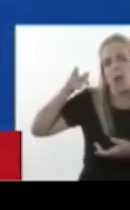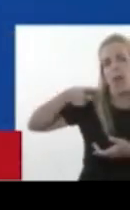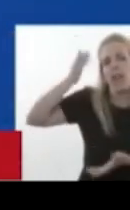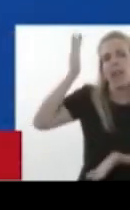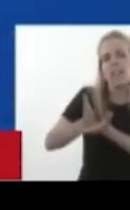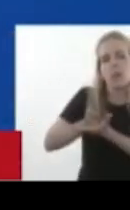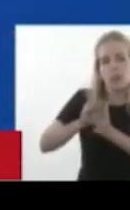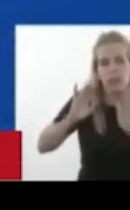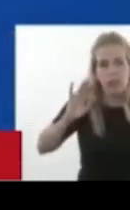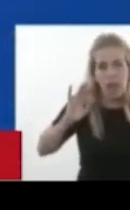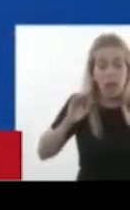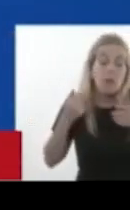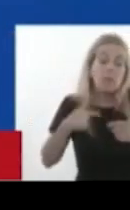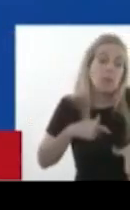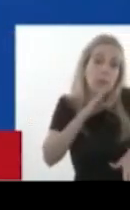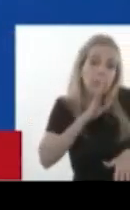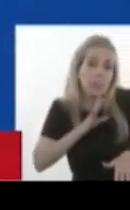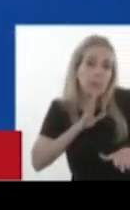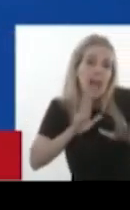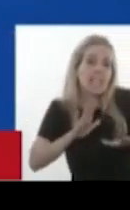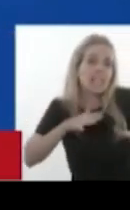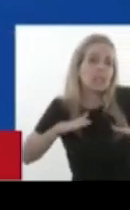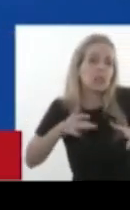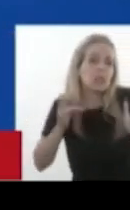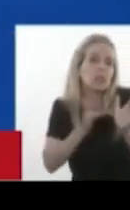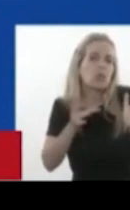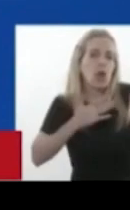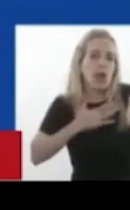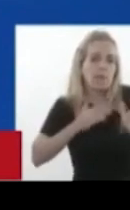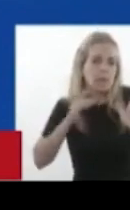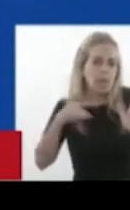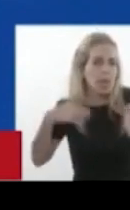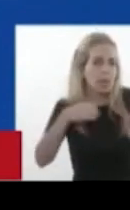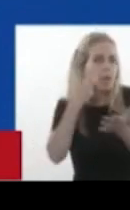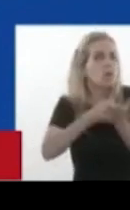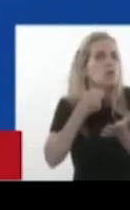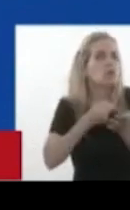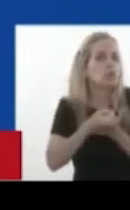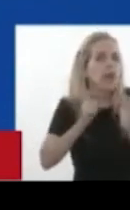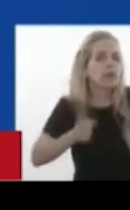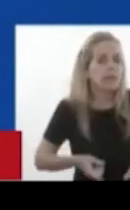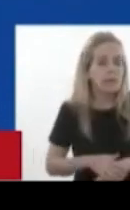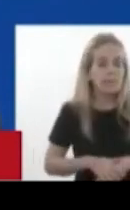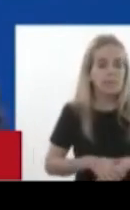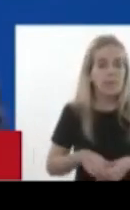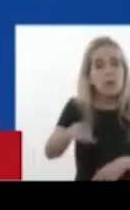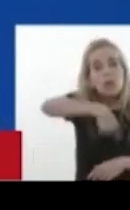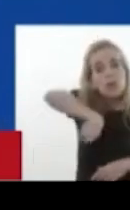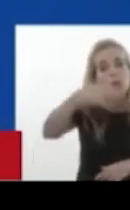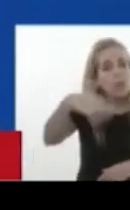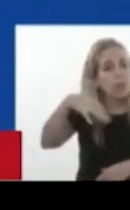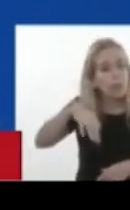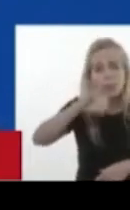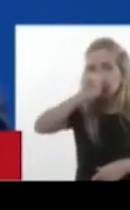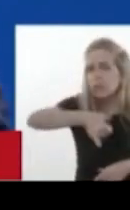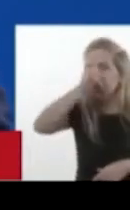Pero bueno, es el tiempo que me ha tocado, también deberemos luchar contra eso. Y lo que tenemos que hacer es estar más unidos